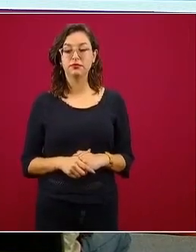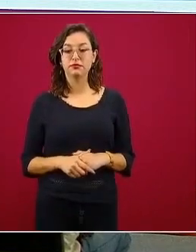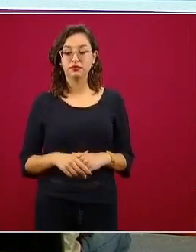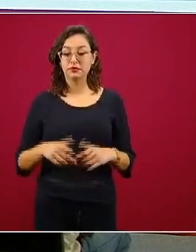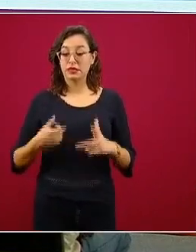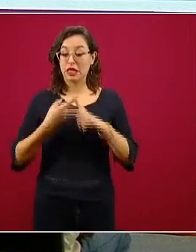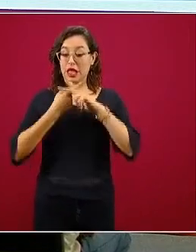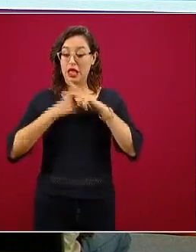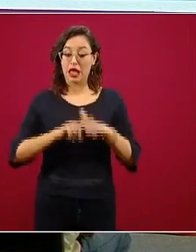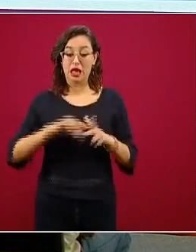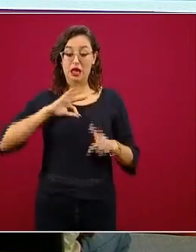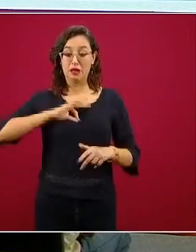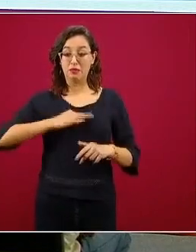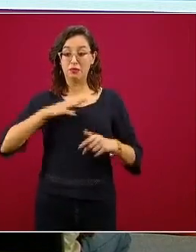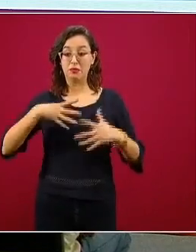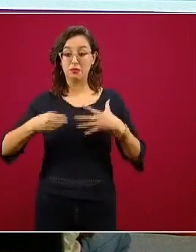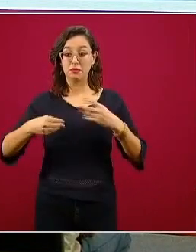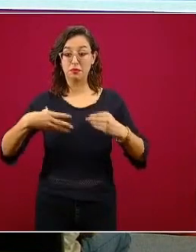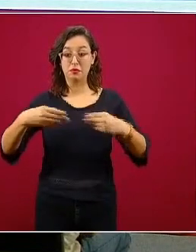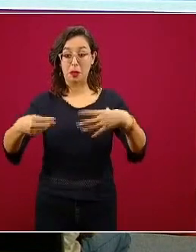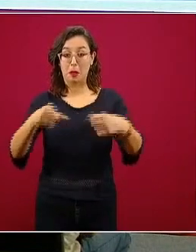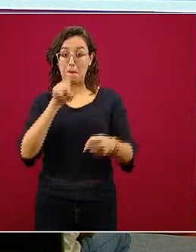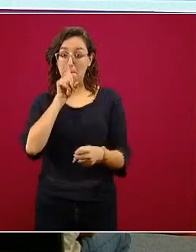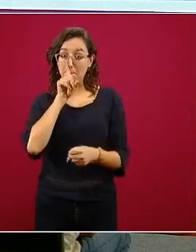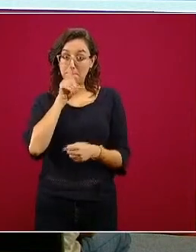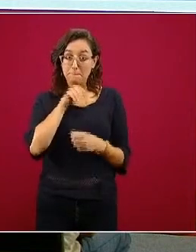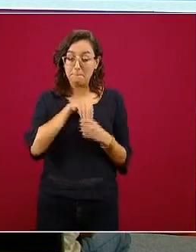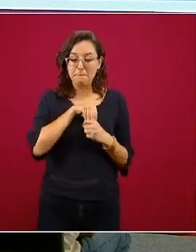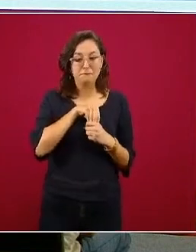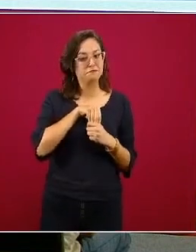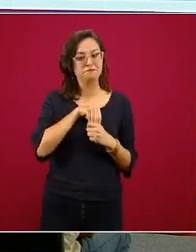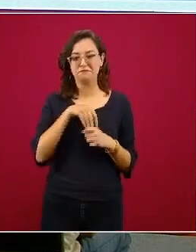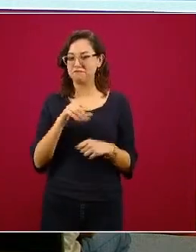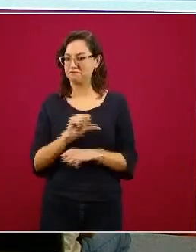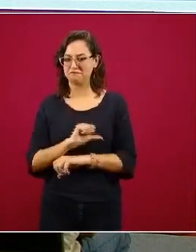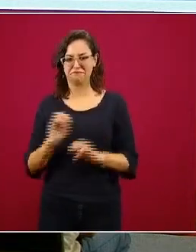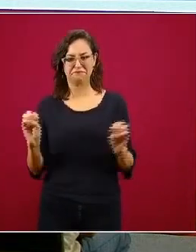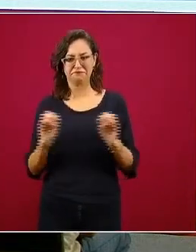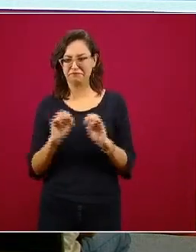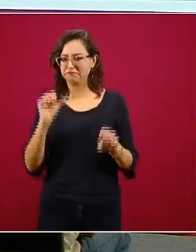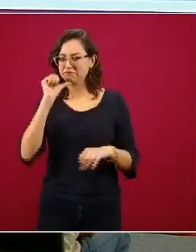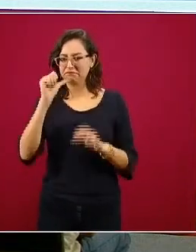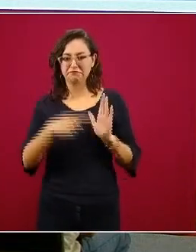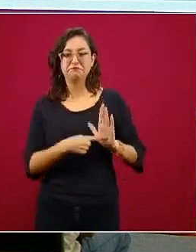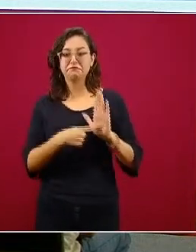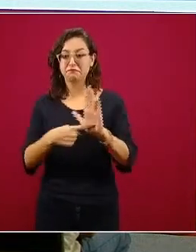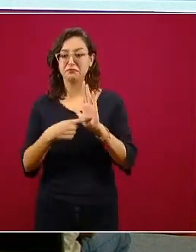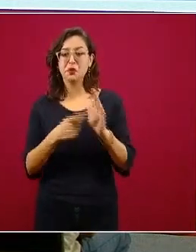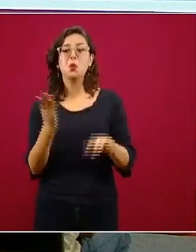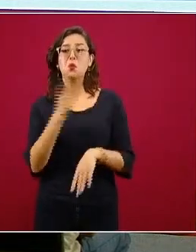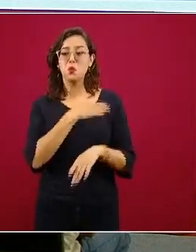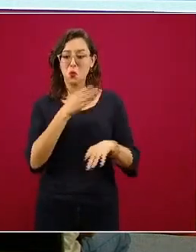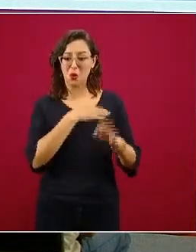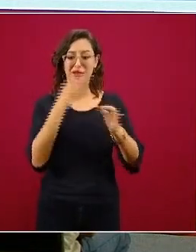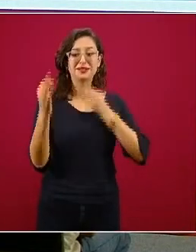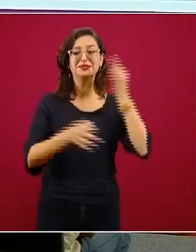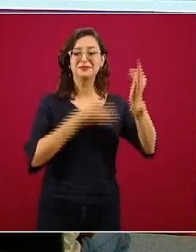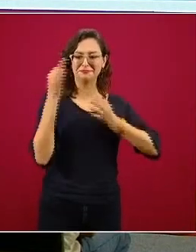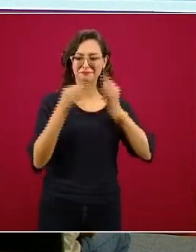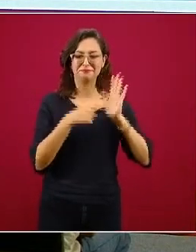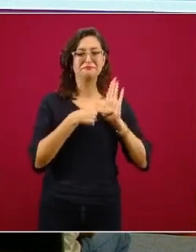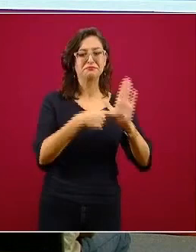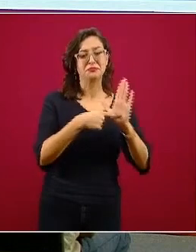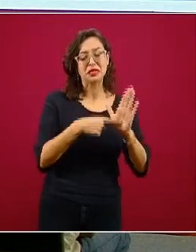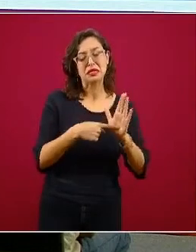inicio de esta epidemia que aquí no se oculta nada. Cuando hay buenas noticias, traemos buenas noticias. Cuando no son